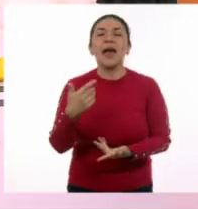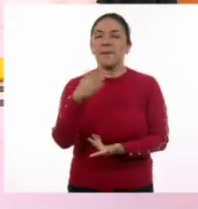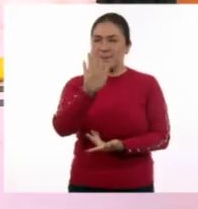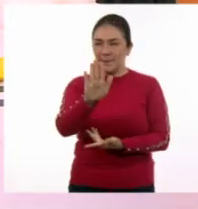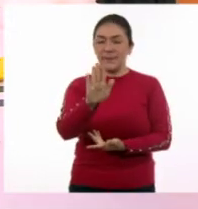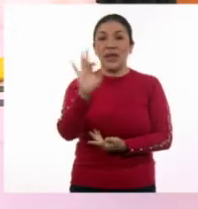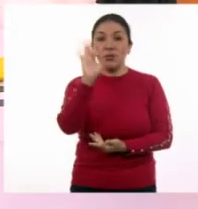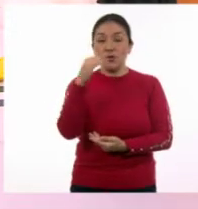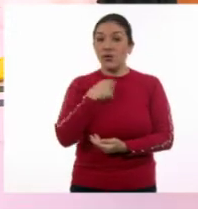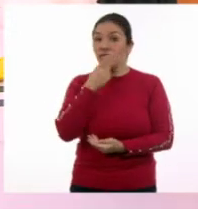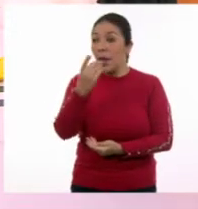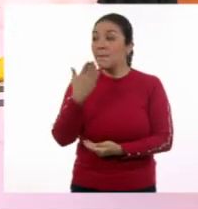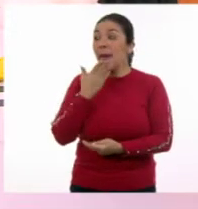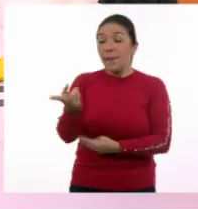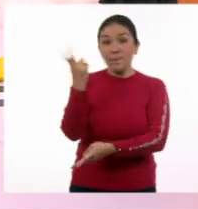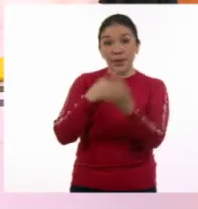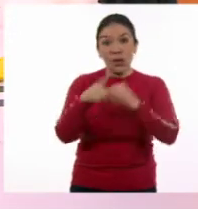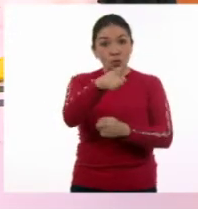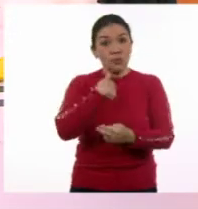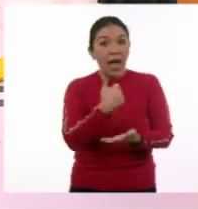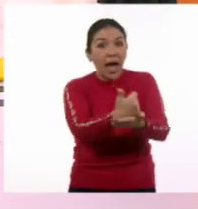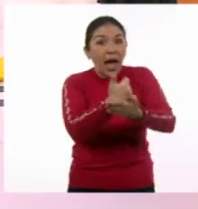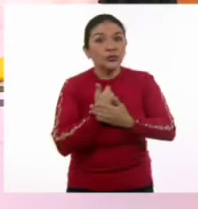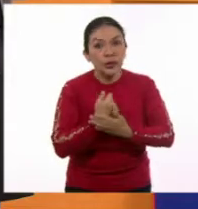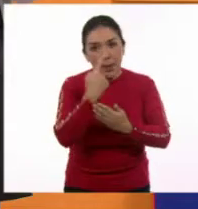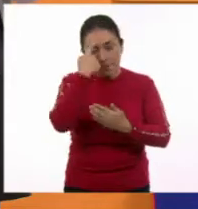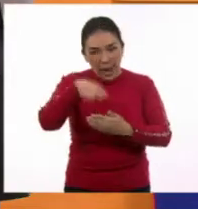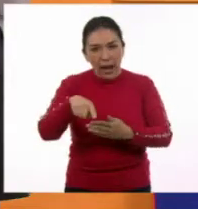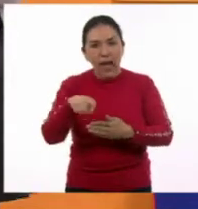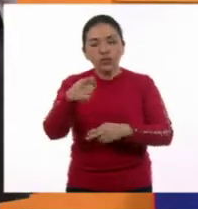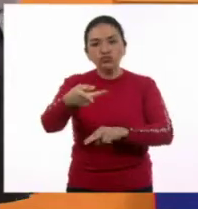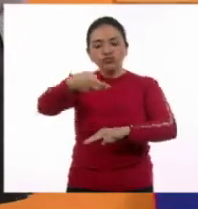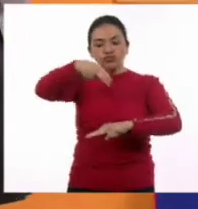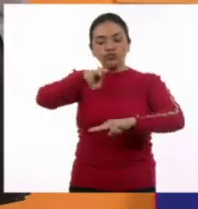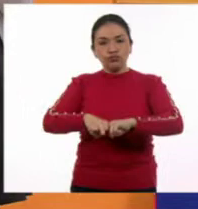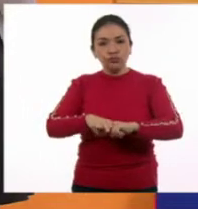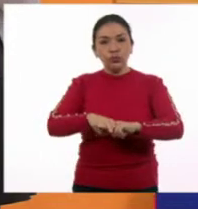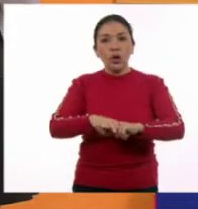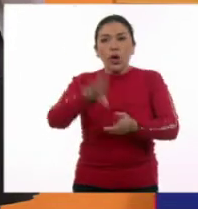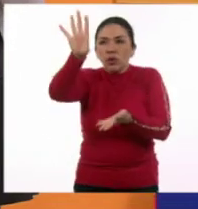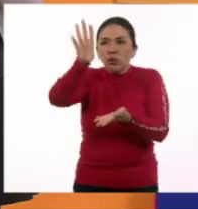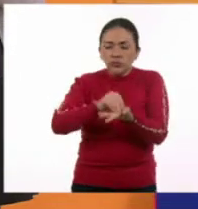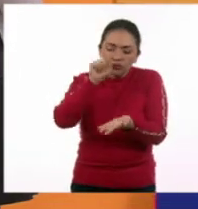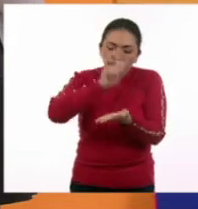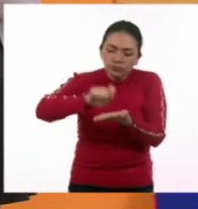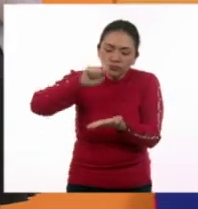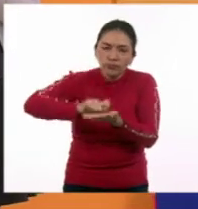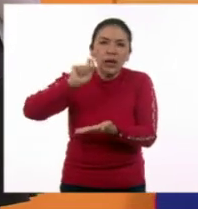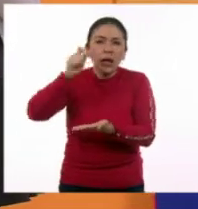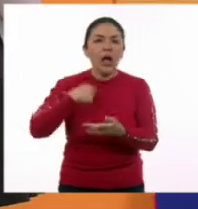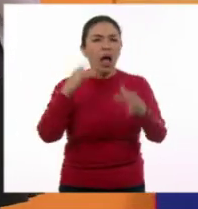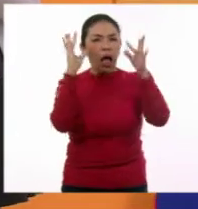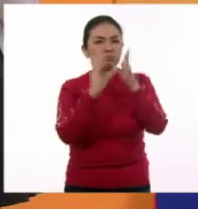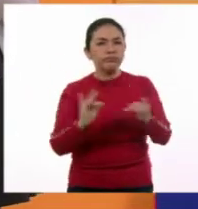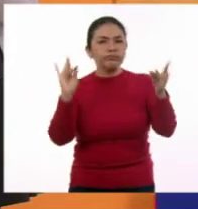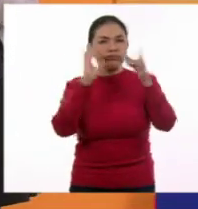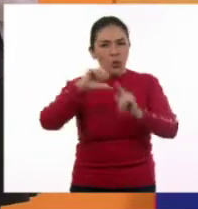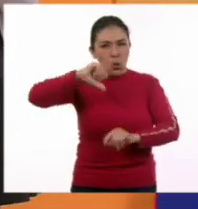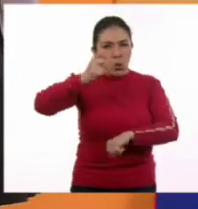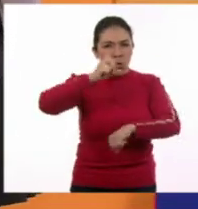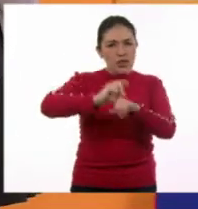cuando le demos la bienvenida tú me ayudas a sentarte y tomar nota de todo lo que vayamos viendo